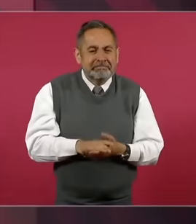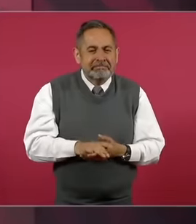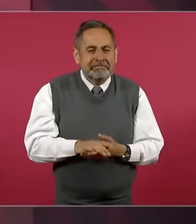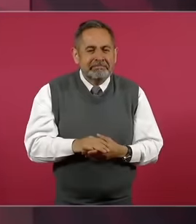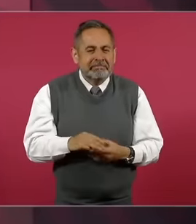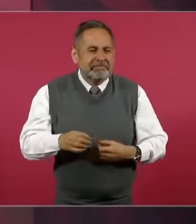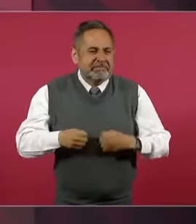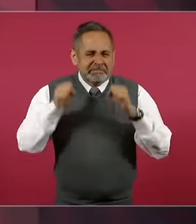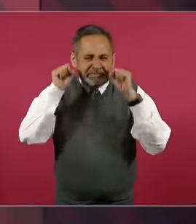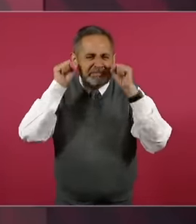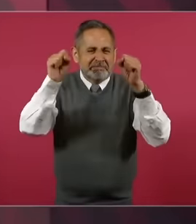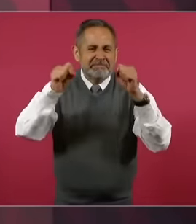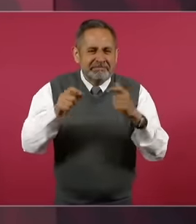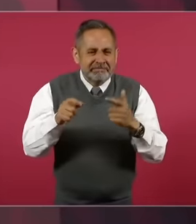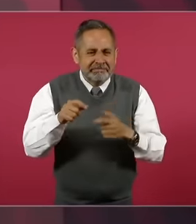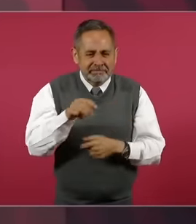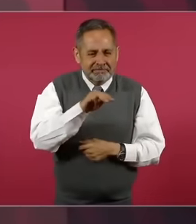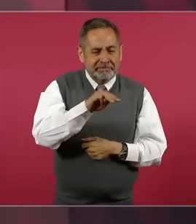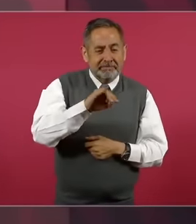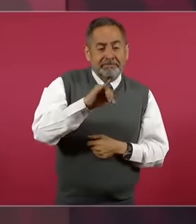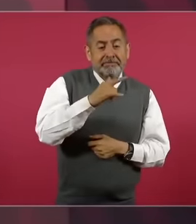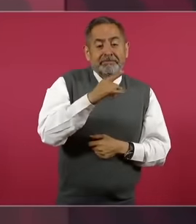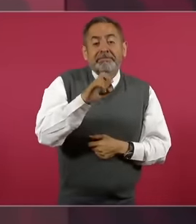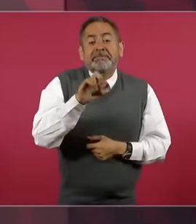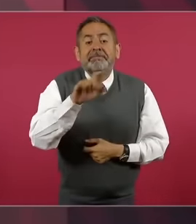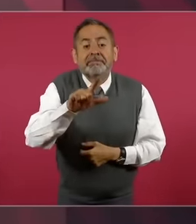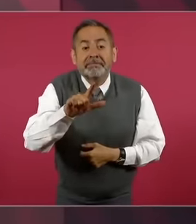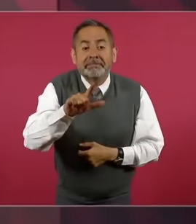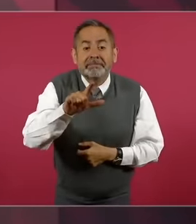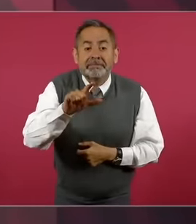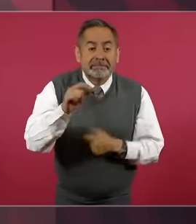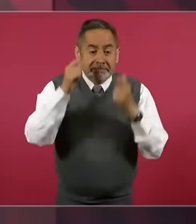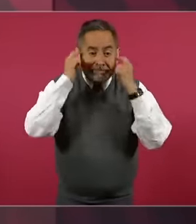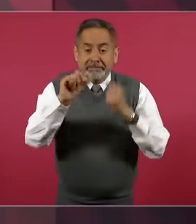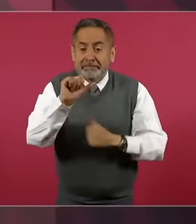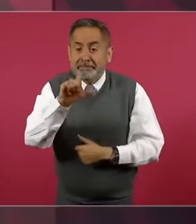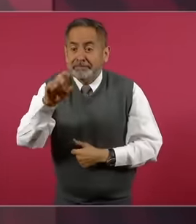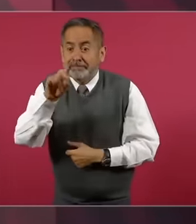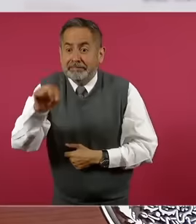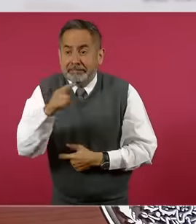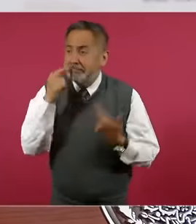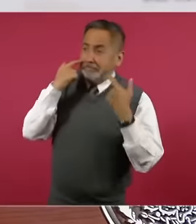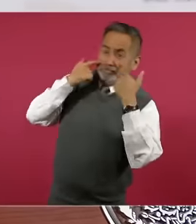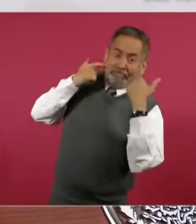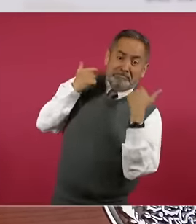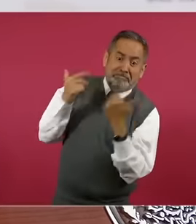viva Miguel Allende, ay, no me la acabo.